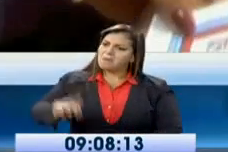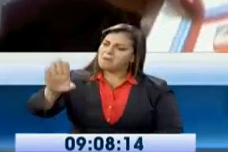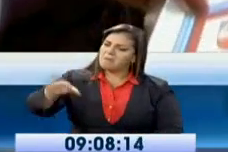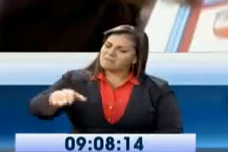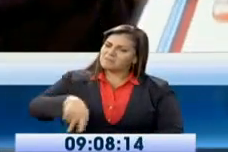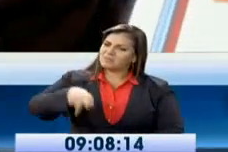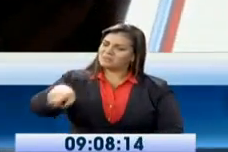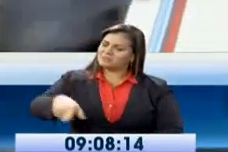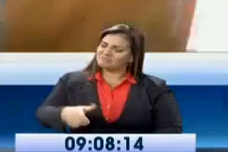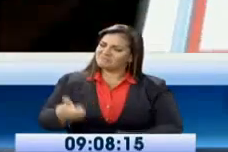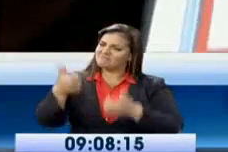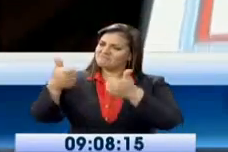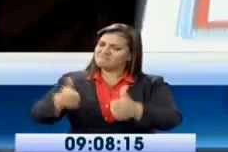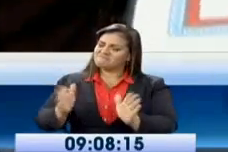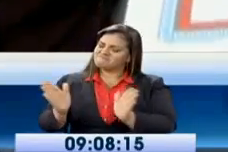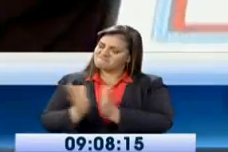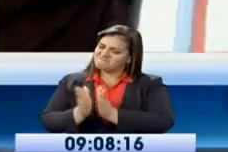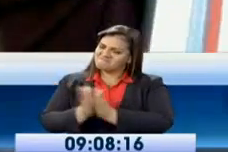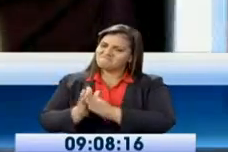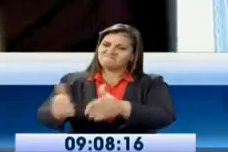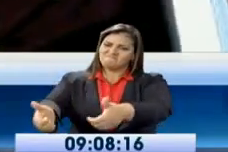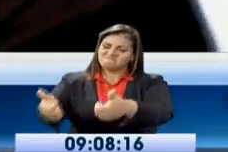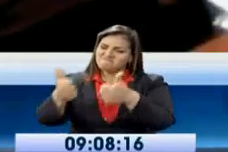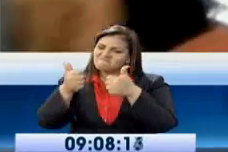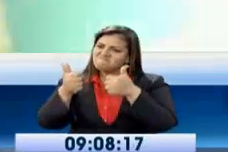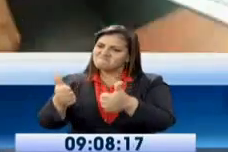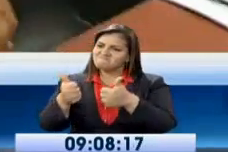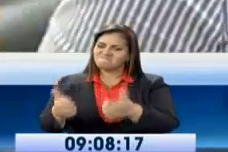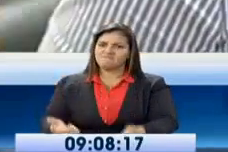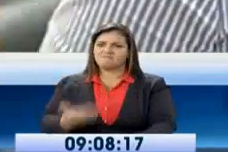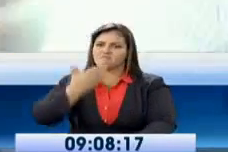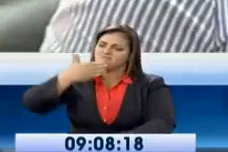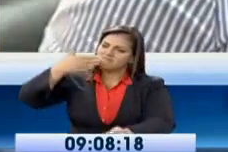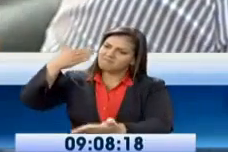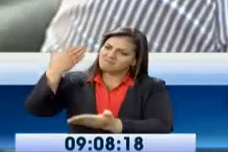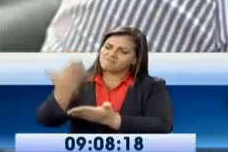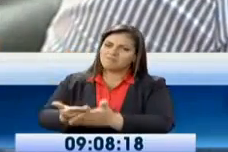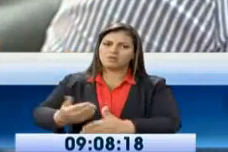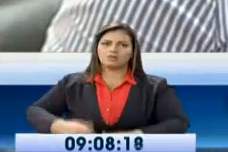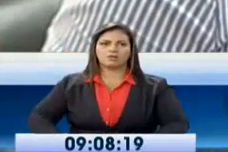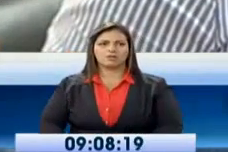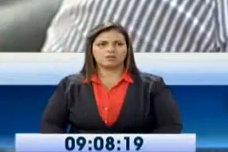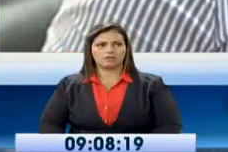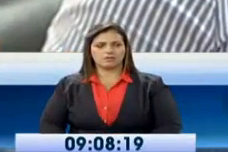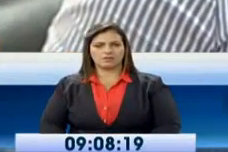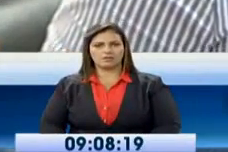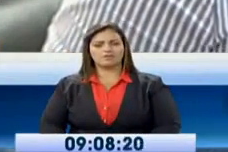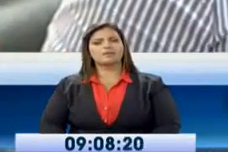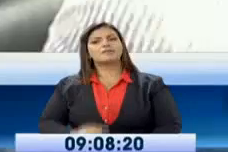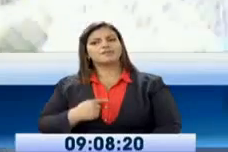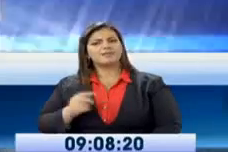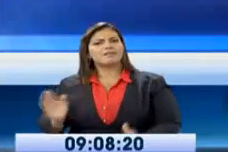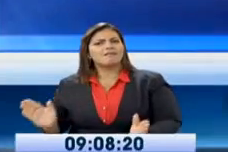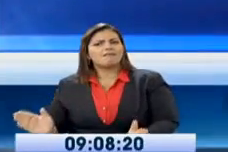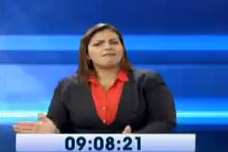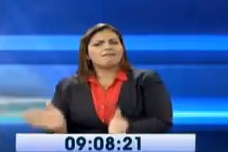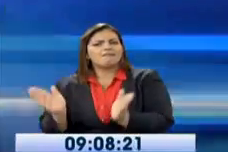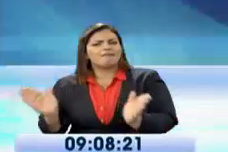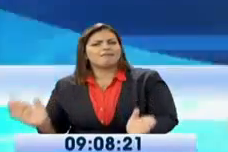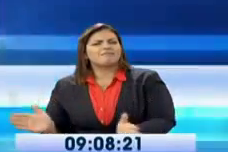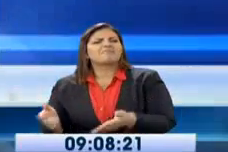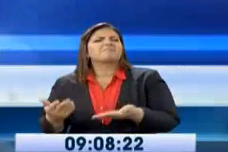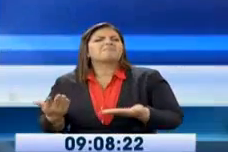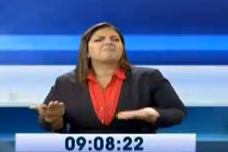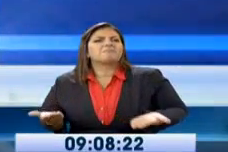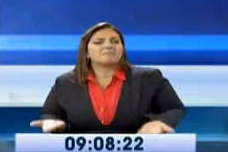el guardia, y entonces pues nosotros también tenemos que hacer nuestra parte, ¿no? Y incentivar al personal para